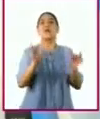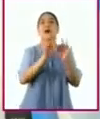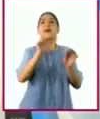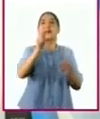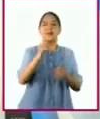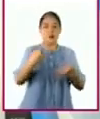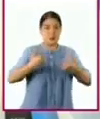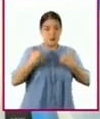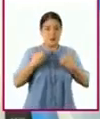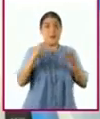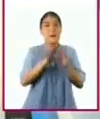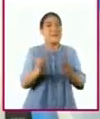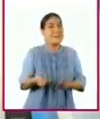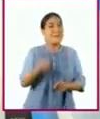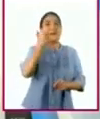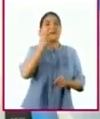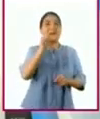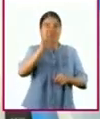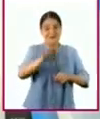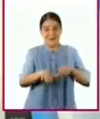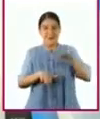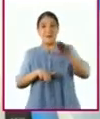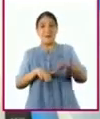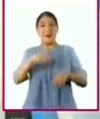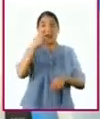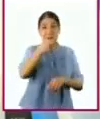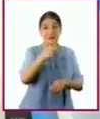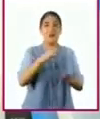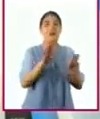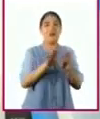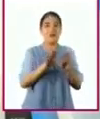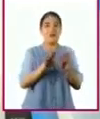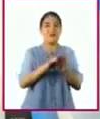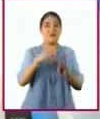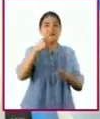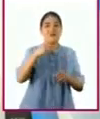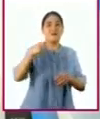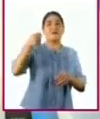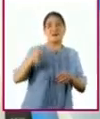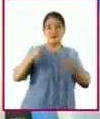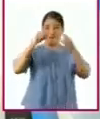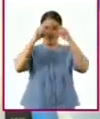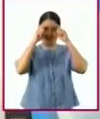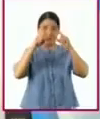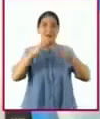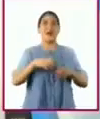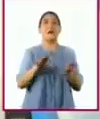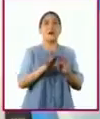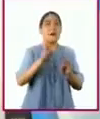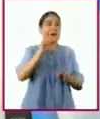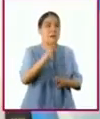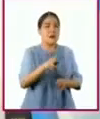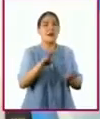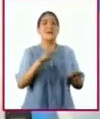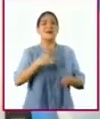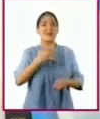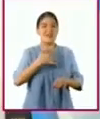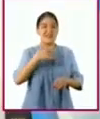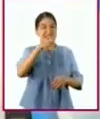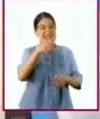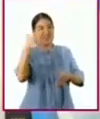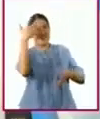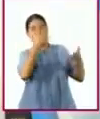joven realizaba por primera vez. El monje recordaba haberlo hecho en una vida anterior, pero esos recuerdos eran algo